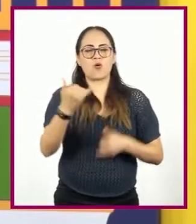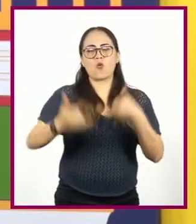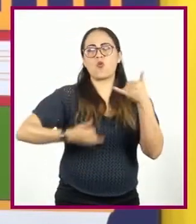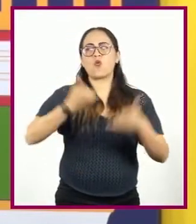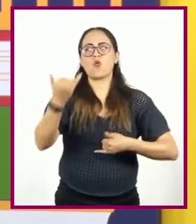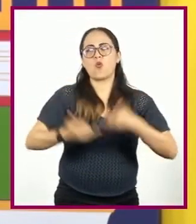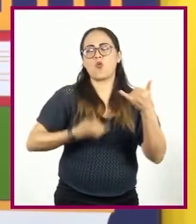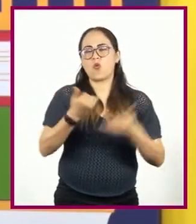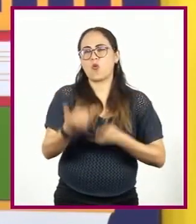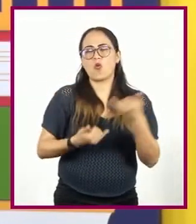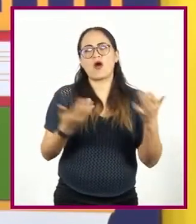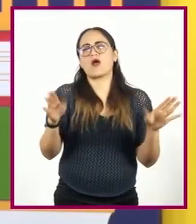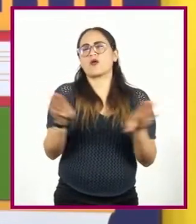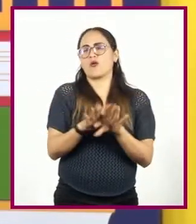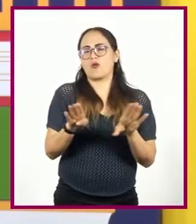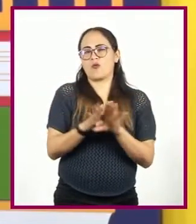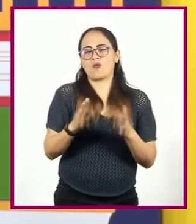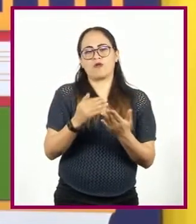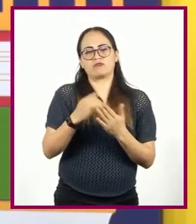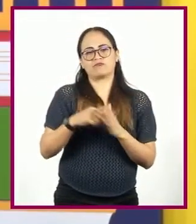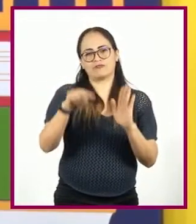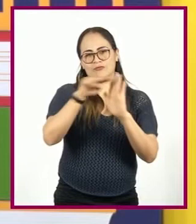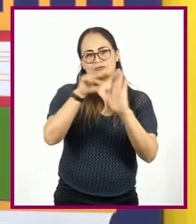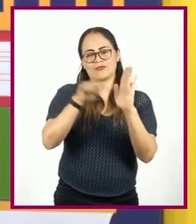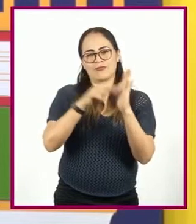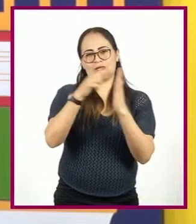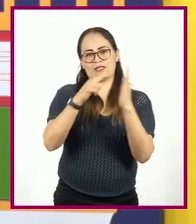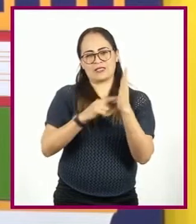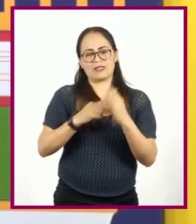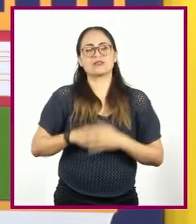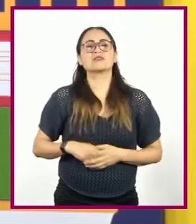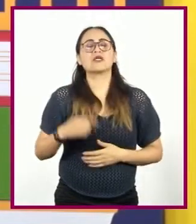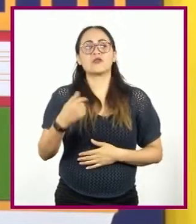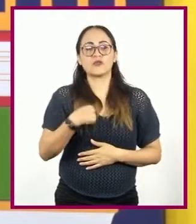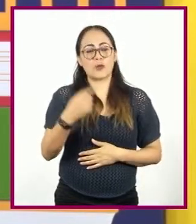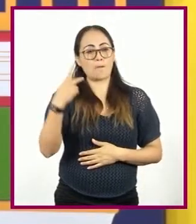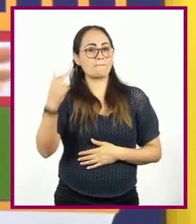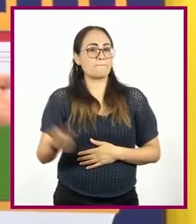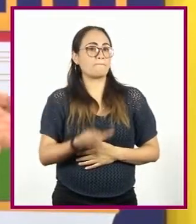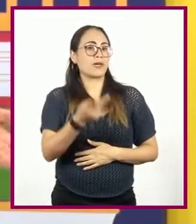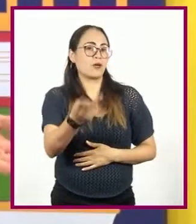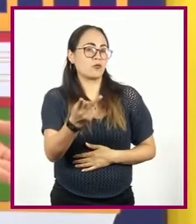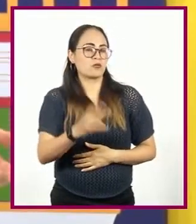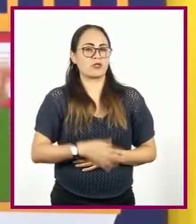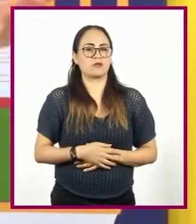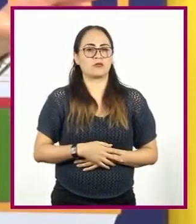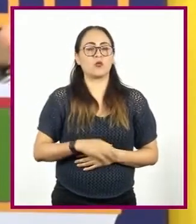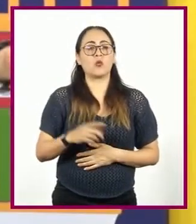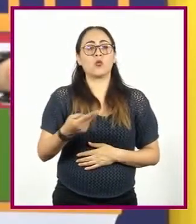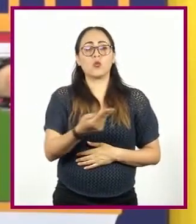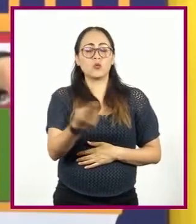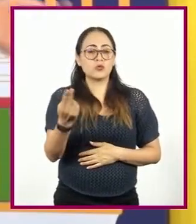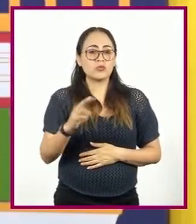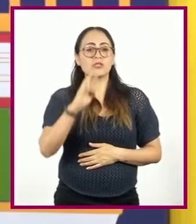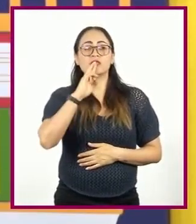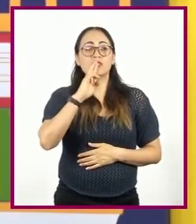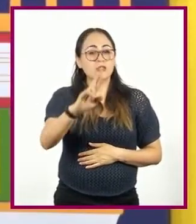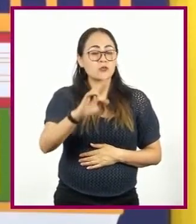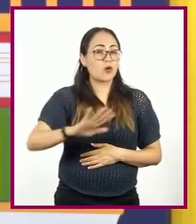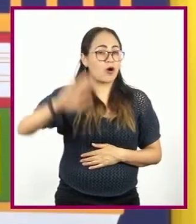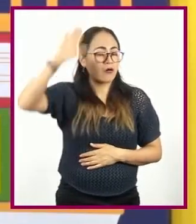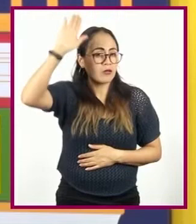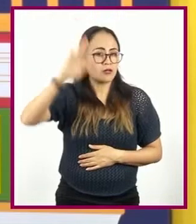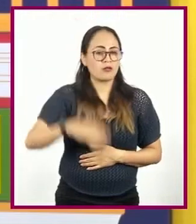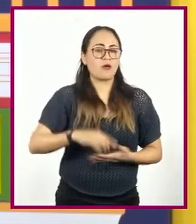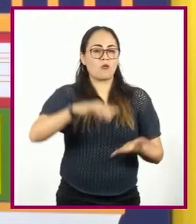siguiente. Formularé una pregunta acerca de los temas que acabo de mencionar. Si desean contestar, presionarán el botón